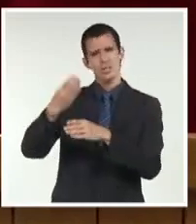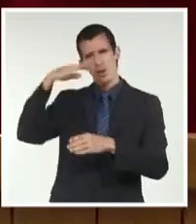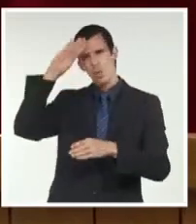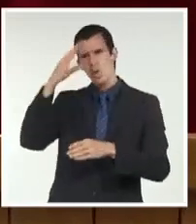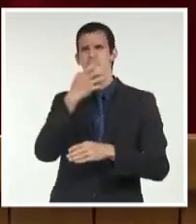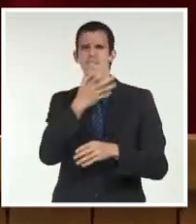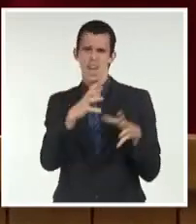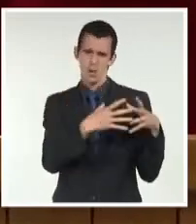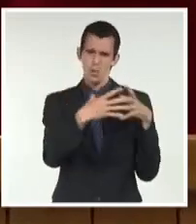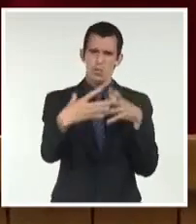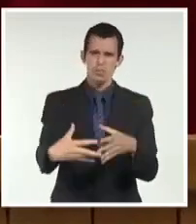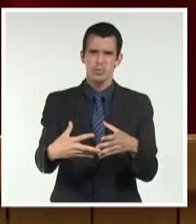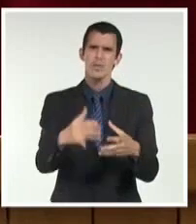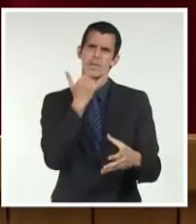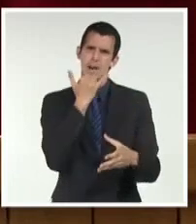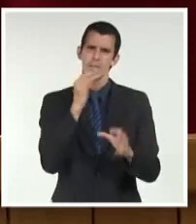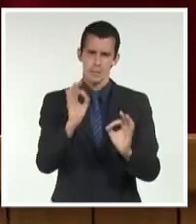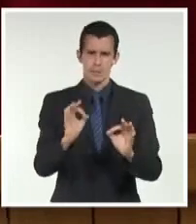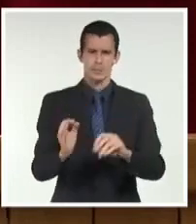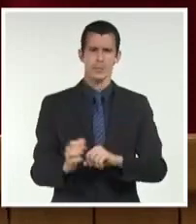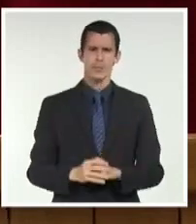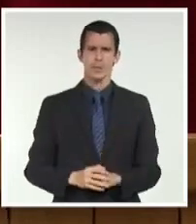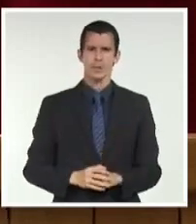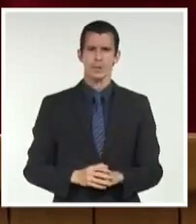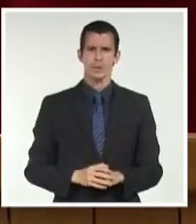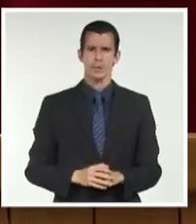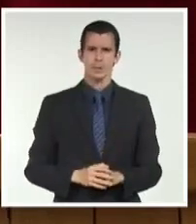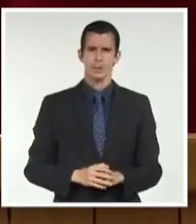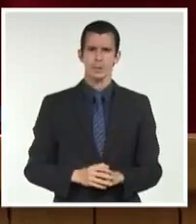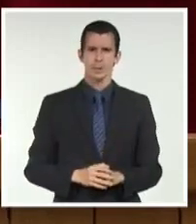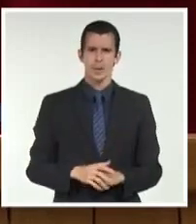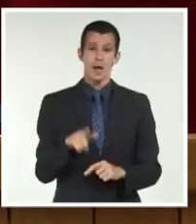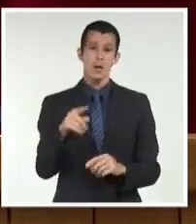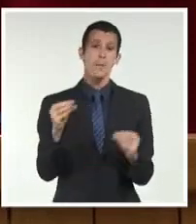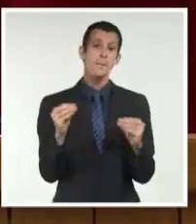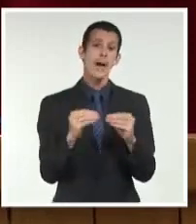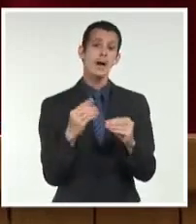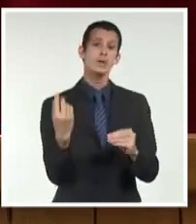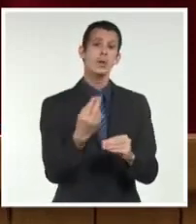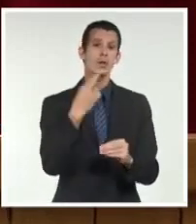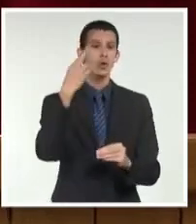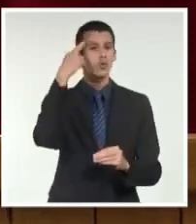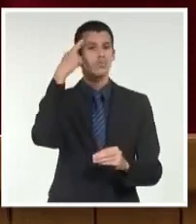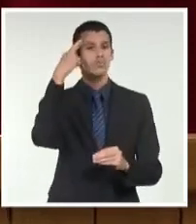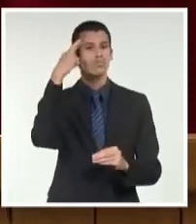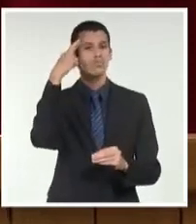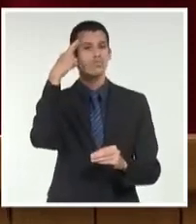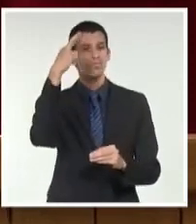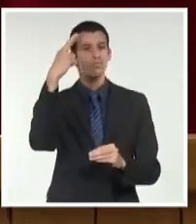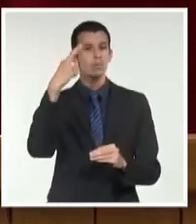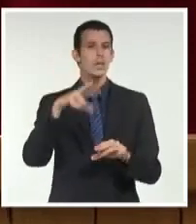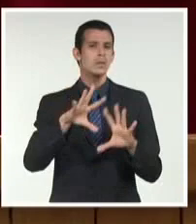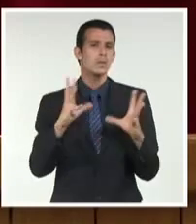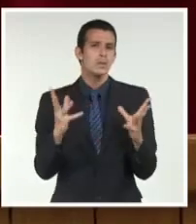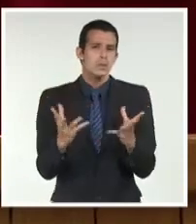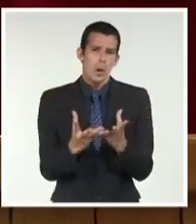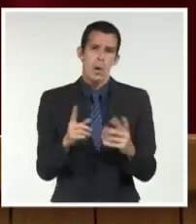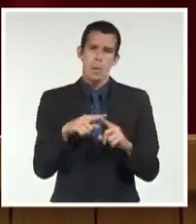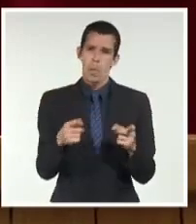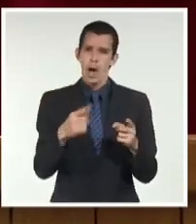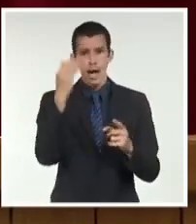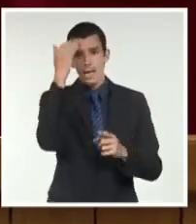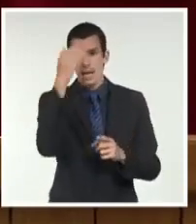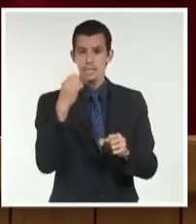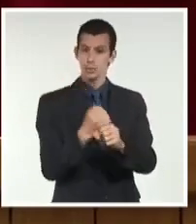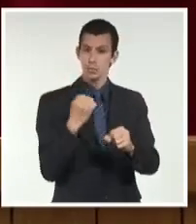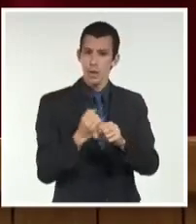reflexionar y asomarnos desde el presente y desde la historia al horizonte que nos debemos como premio por tanto esfuerzo y